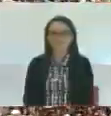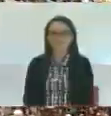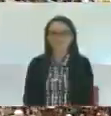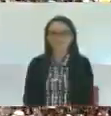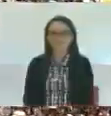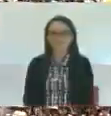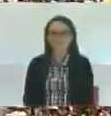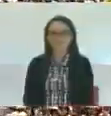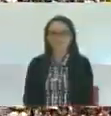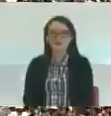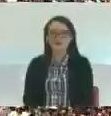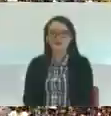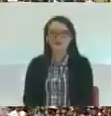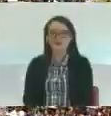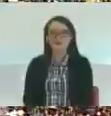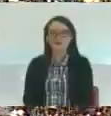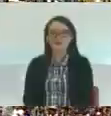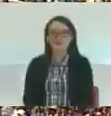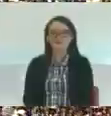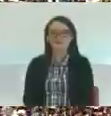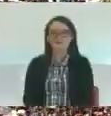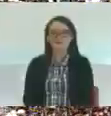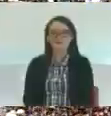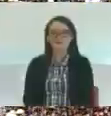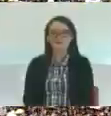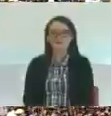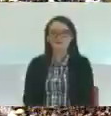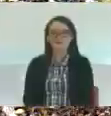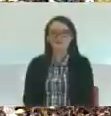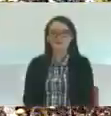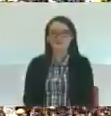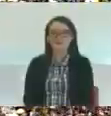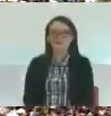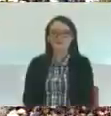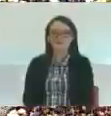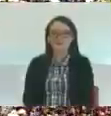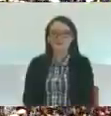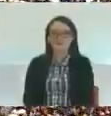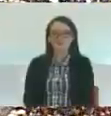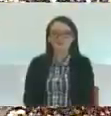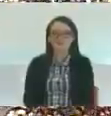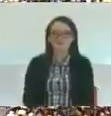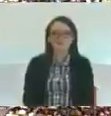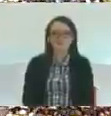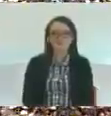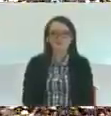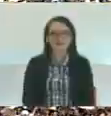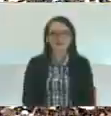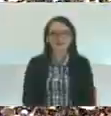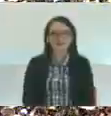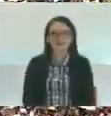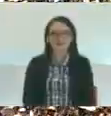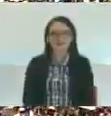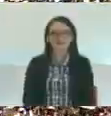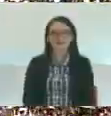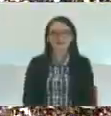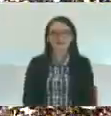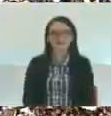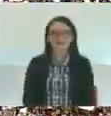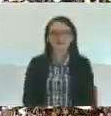el batallón entona la canción, no pasarán, más nunca volverán.